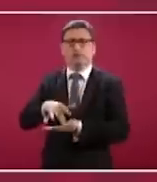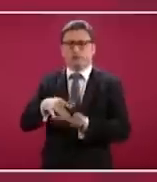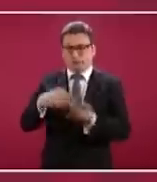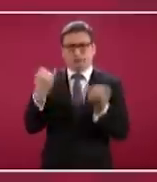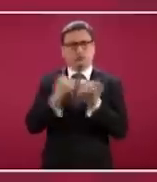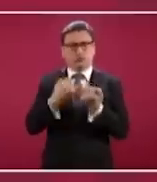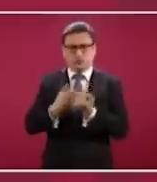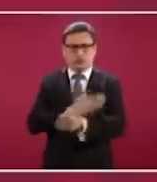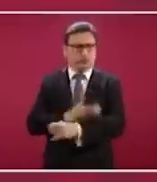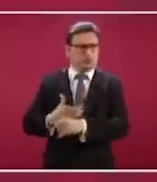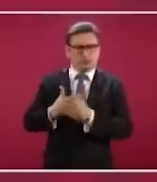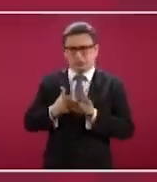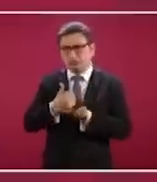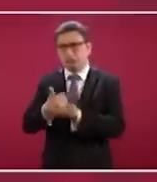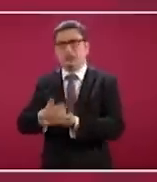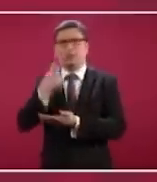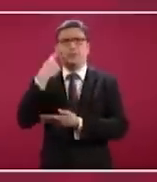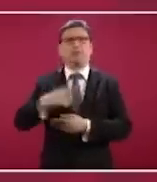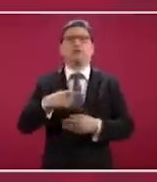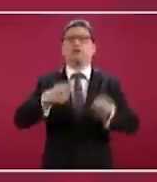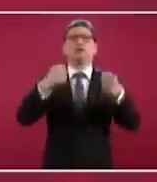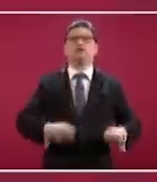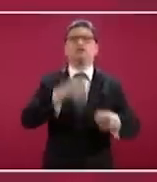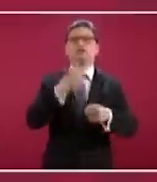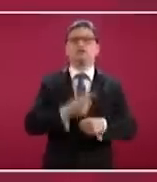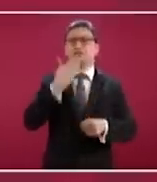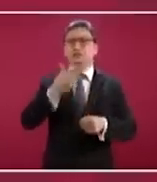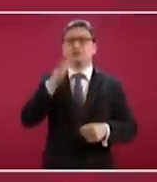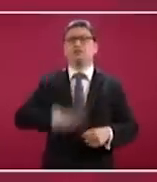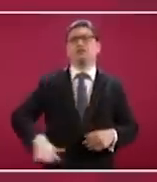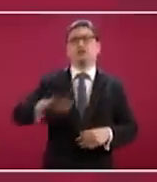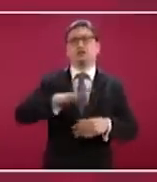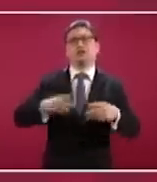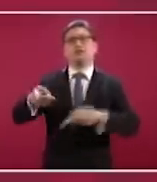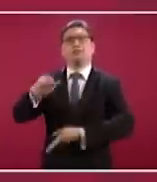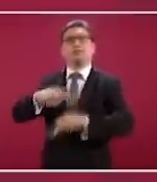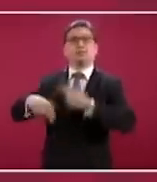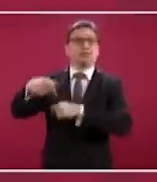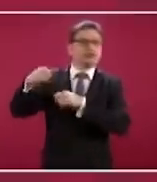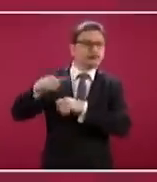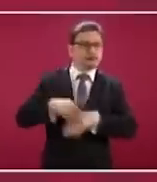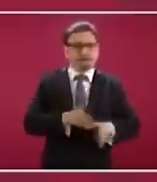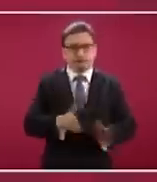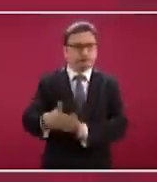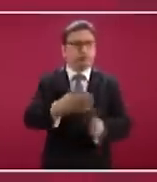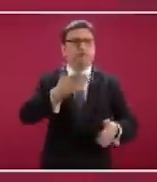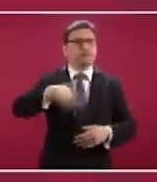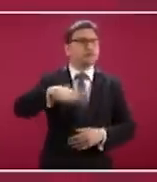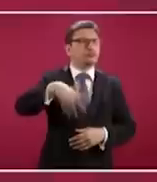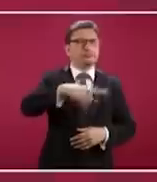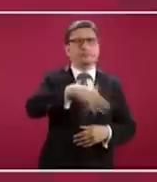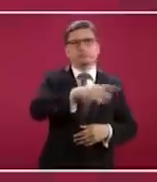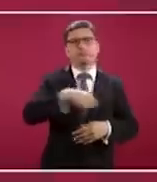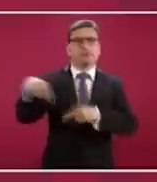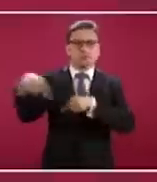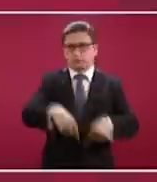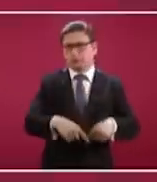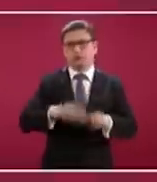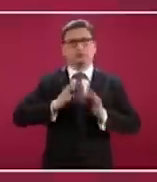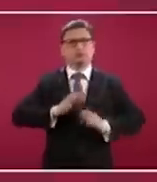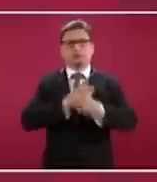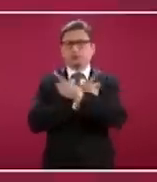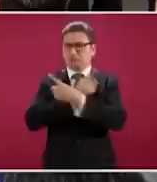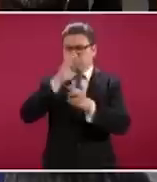para efectos de seguridad y condiciones dignas en el trayecto y en su recorrido en este